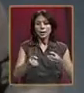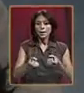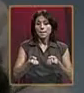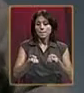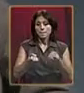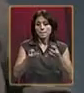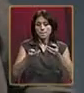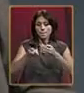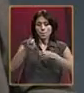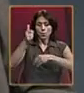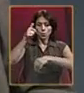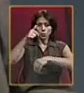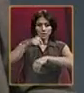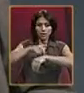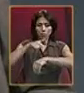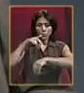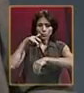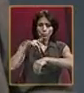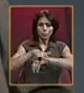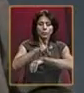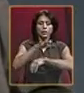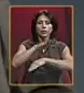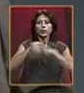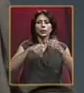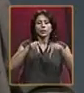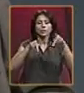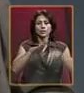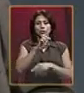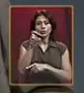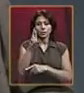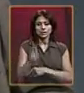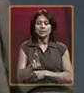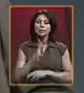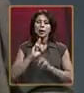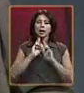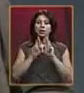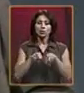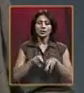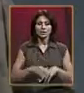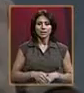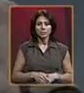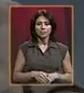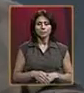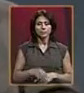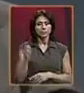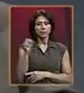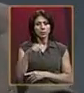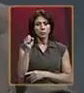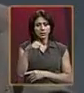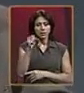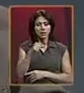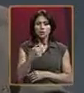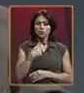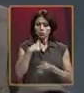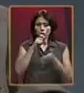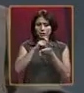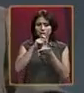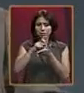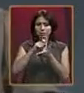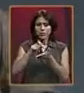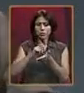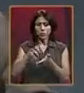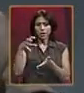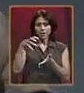si no ocurre ninguna cosa, los costarricenses van a contestar. Sí, bueno, efectivamente yo escribí ese